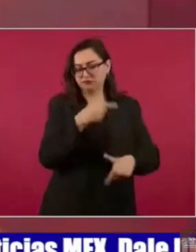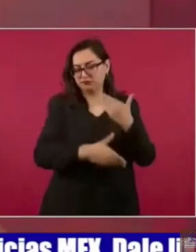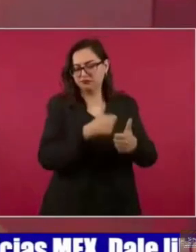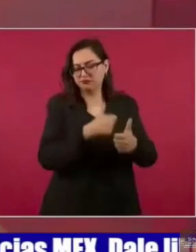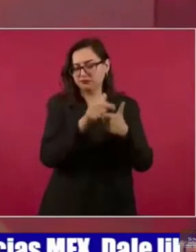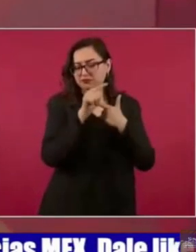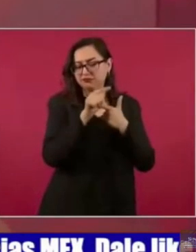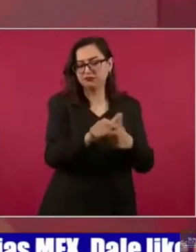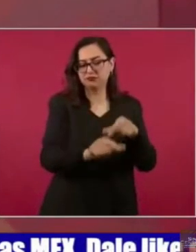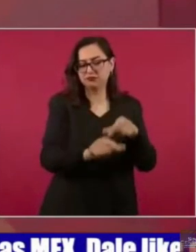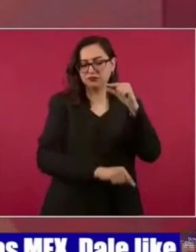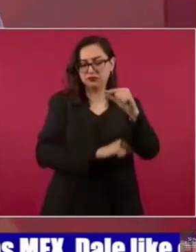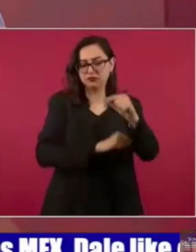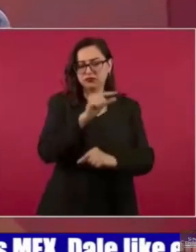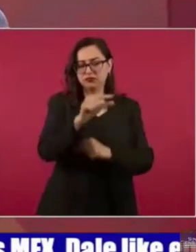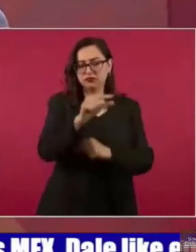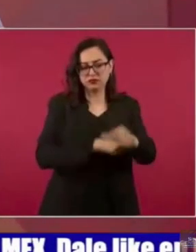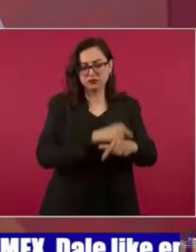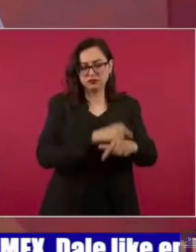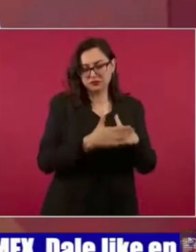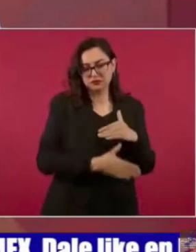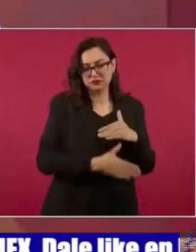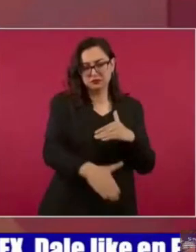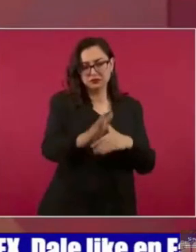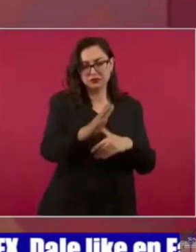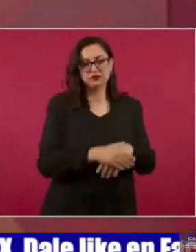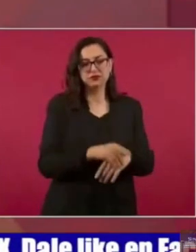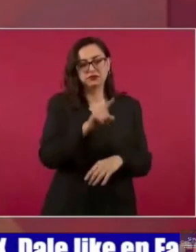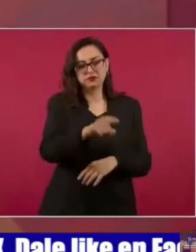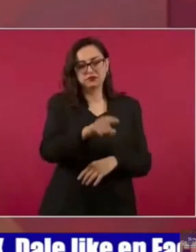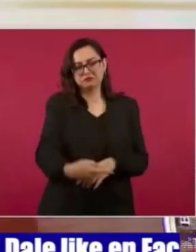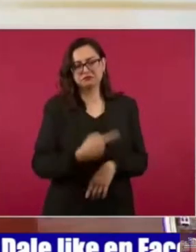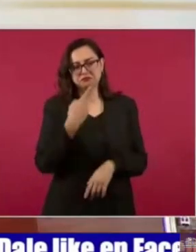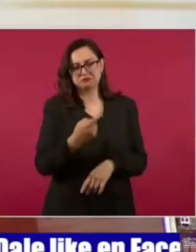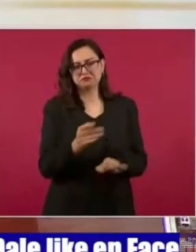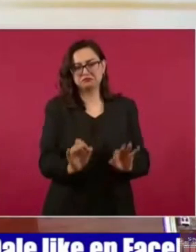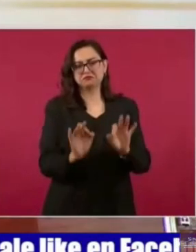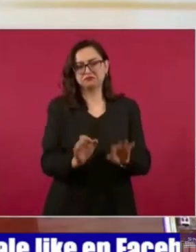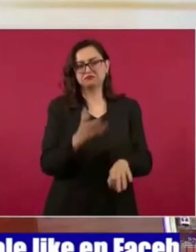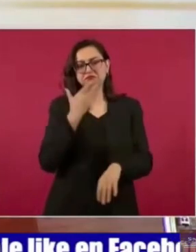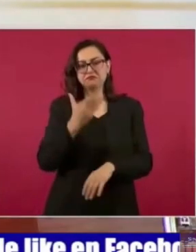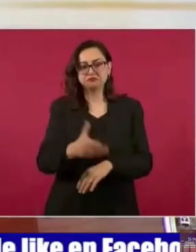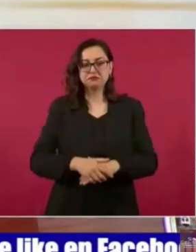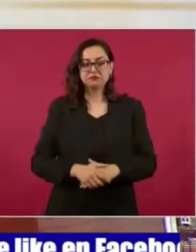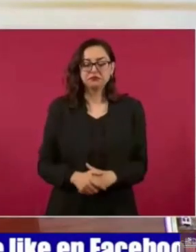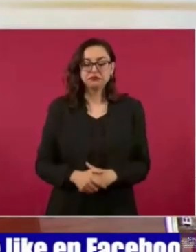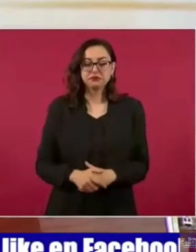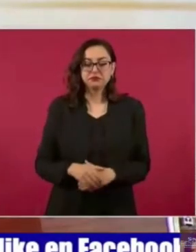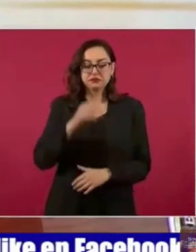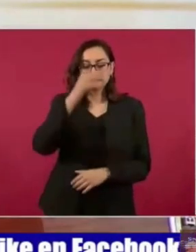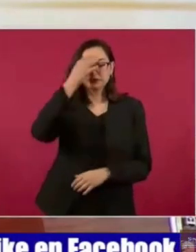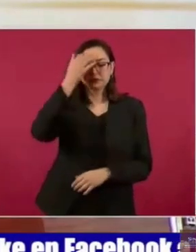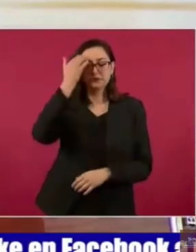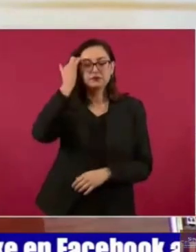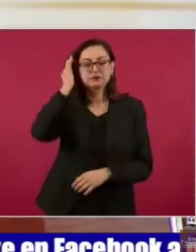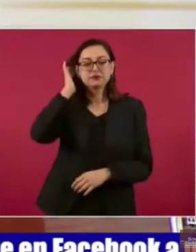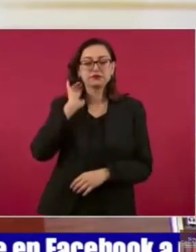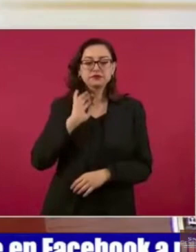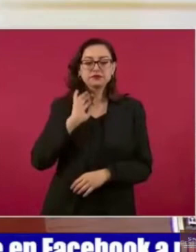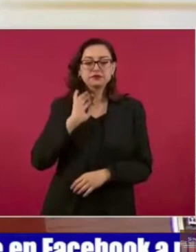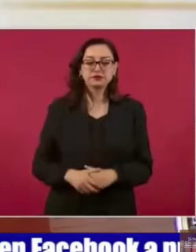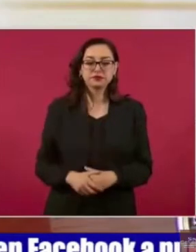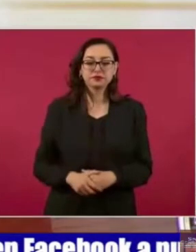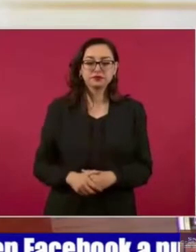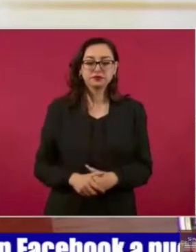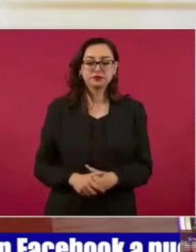Y también habla de que se va a replicar esto del campo, de la planta fotovoltaica en Puerto Peñasco,